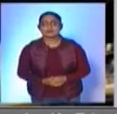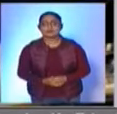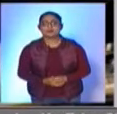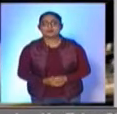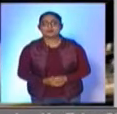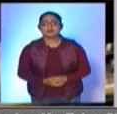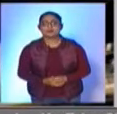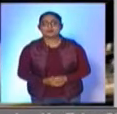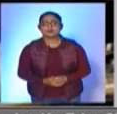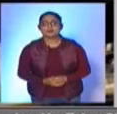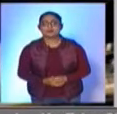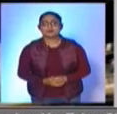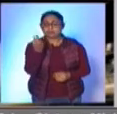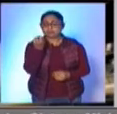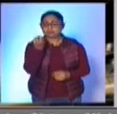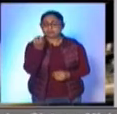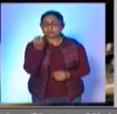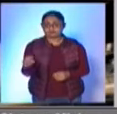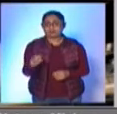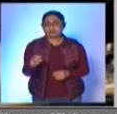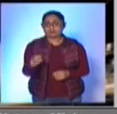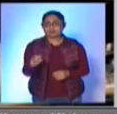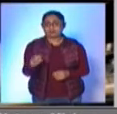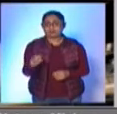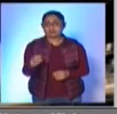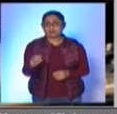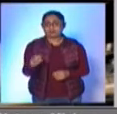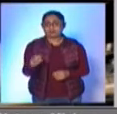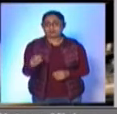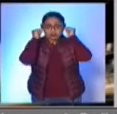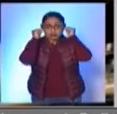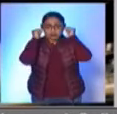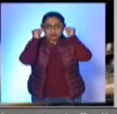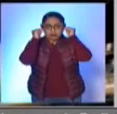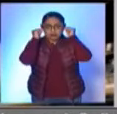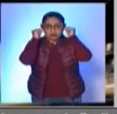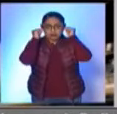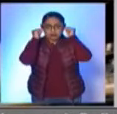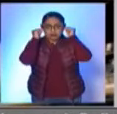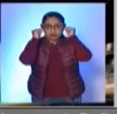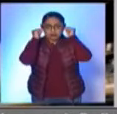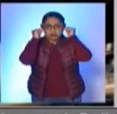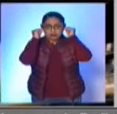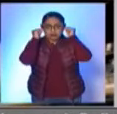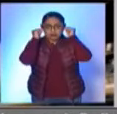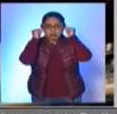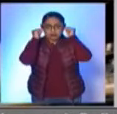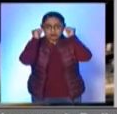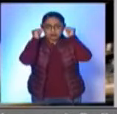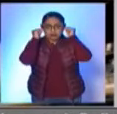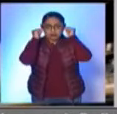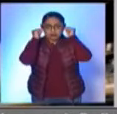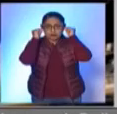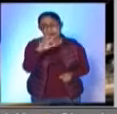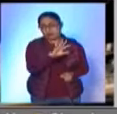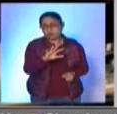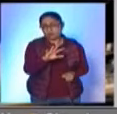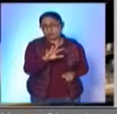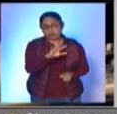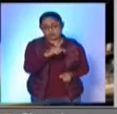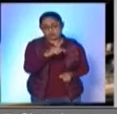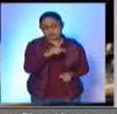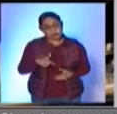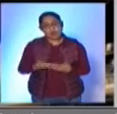El uso de cubrebocas es obligatorio en todo el territorio del estado de Michoacán. Aprovecho aquí para reconocer